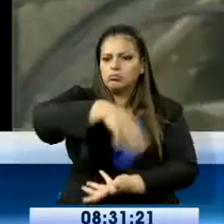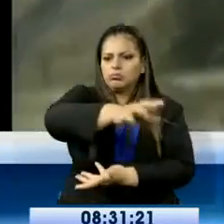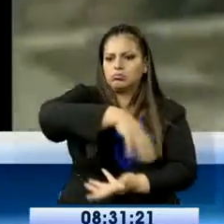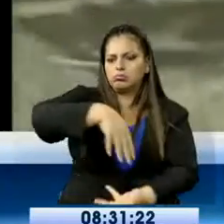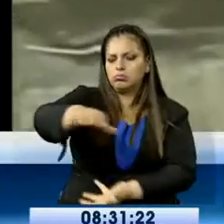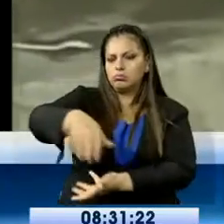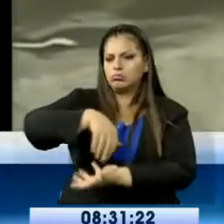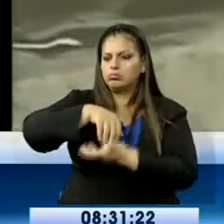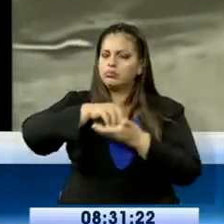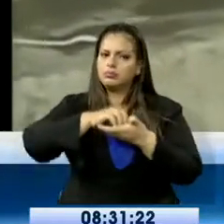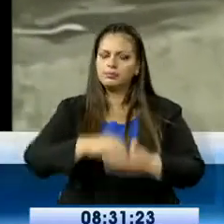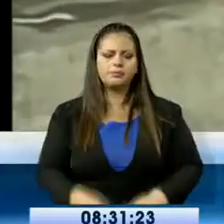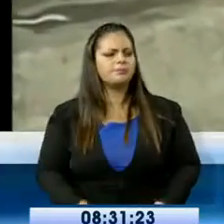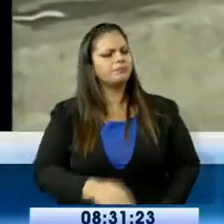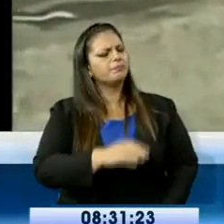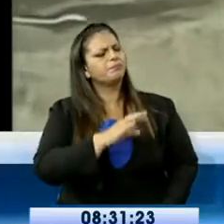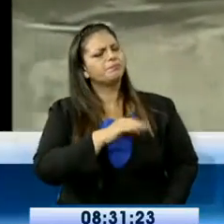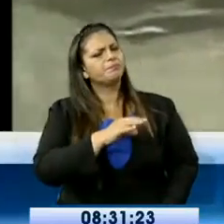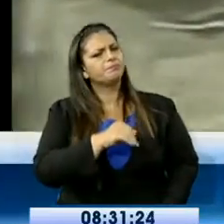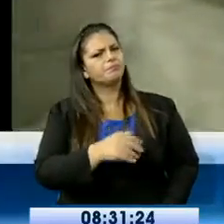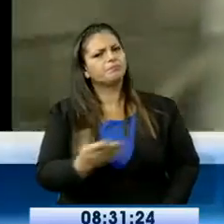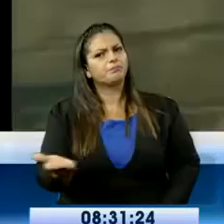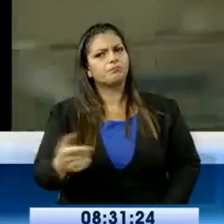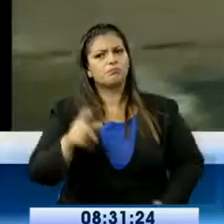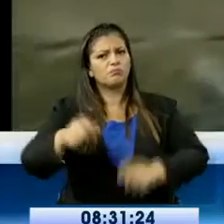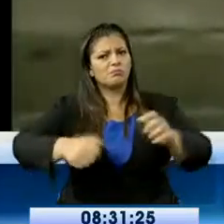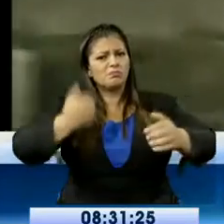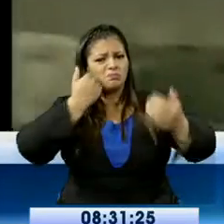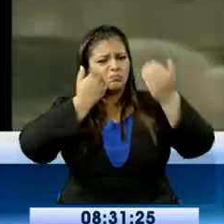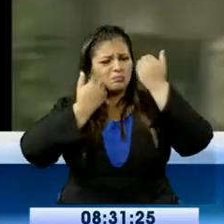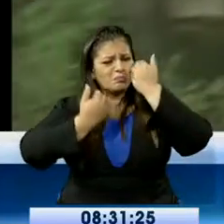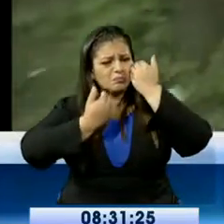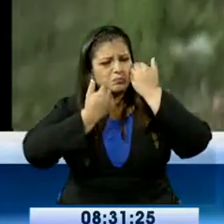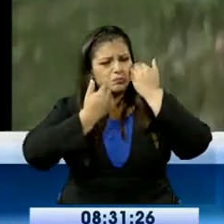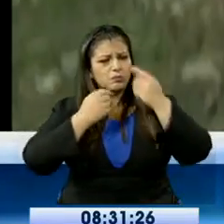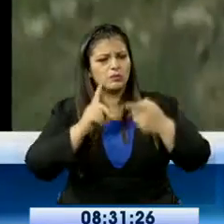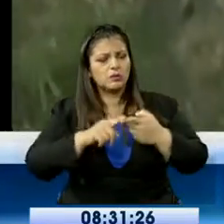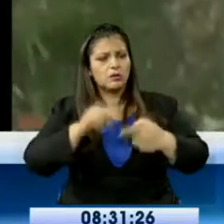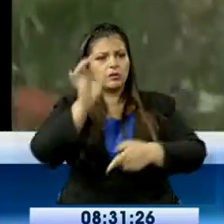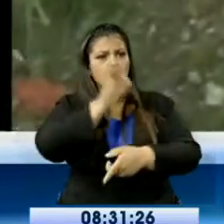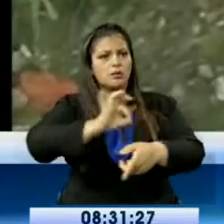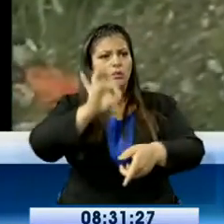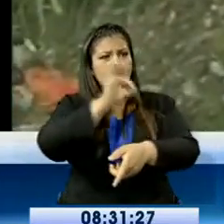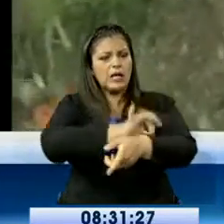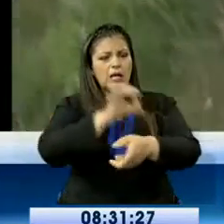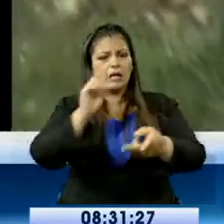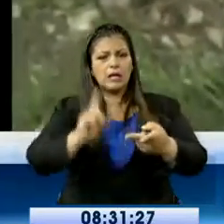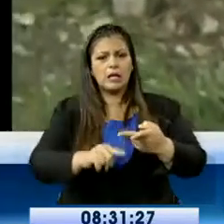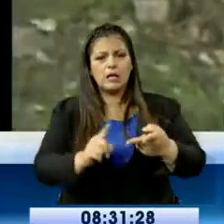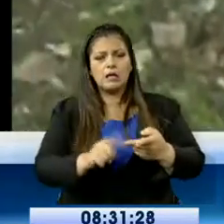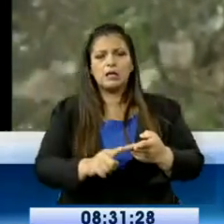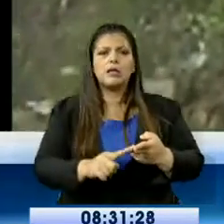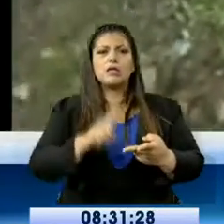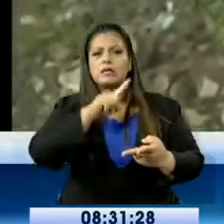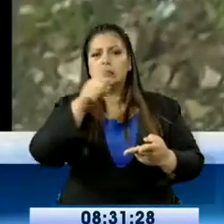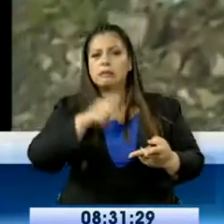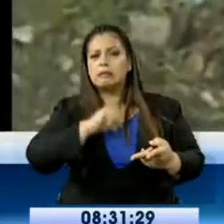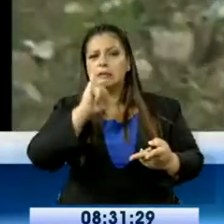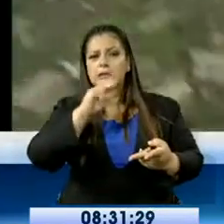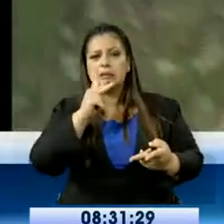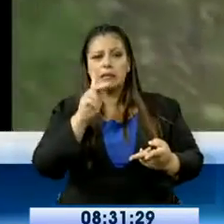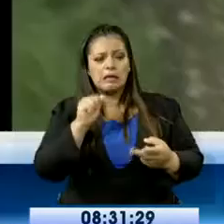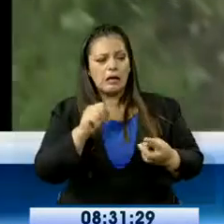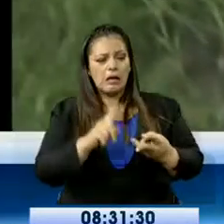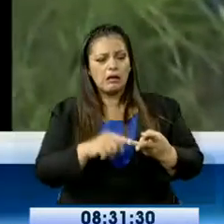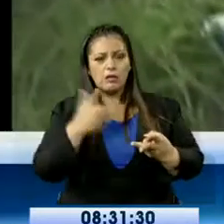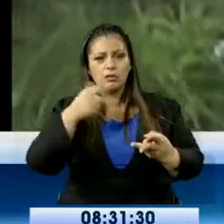y con willis y acá en los centros de salud desde su escrito nosotros actualmente tenemos una curva epidemiológica que es muy